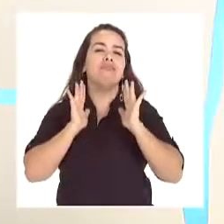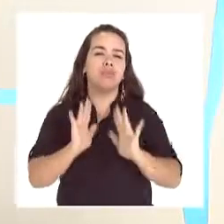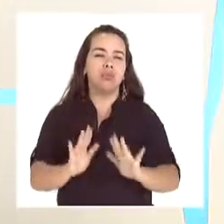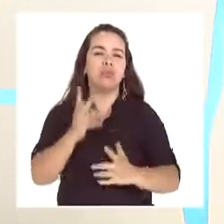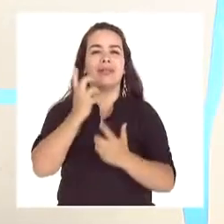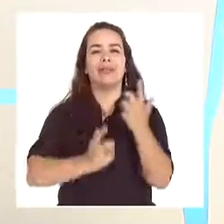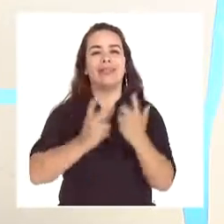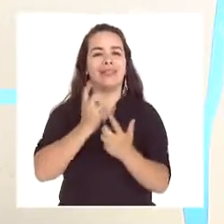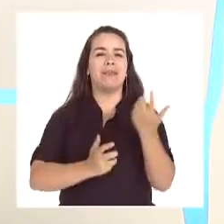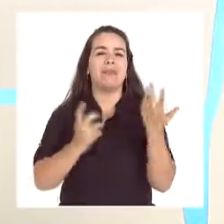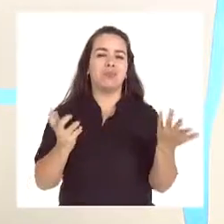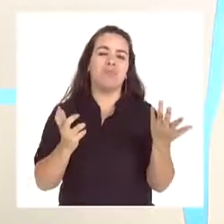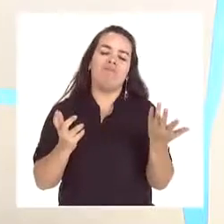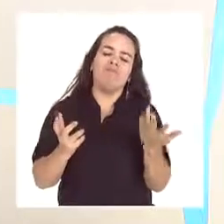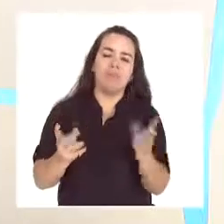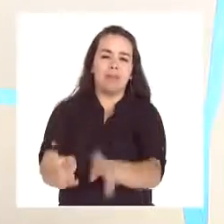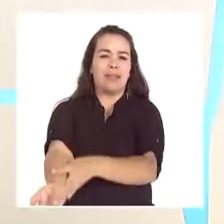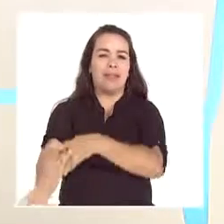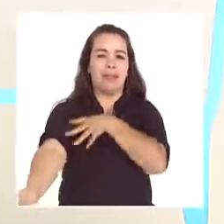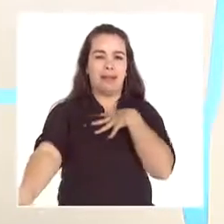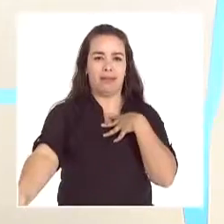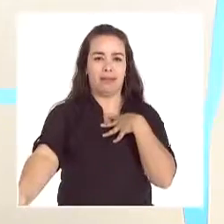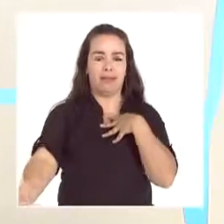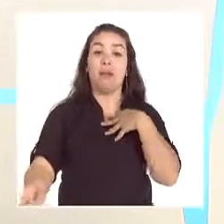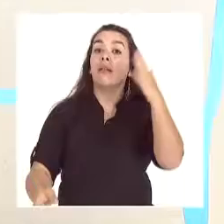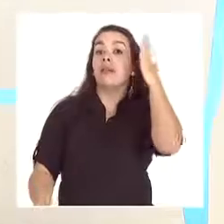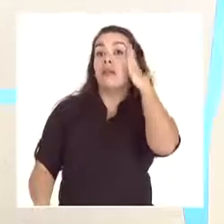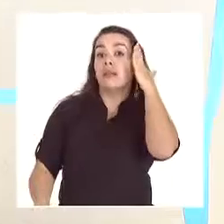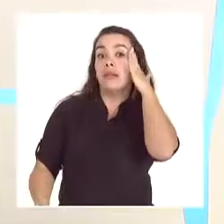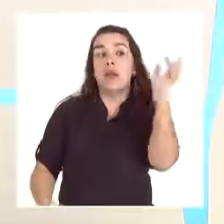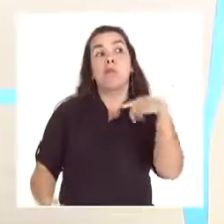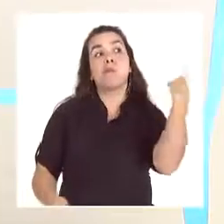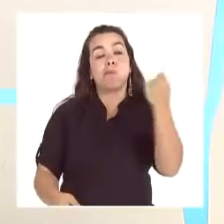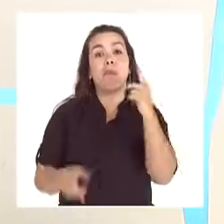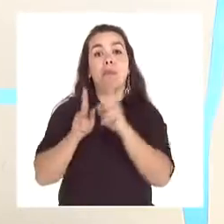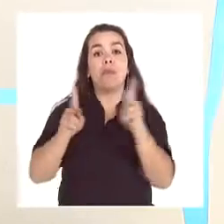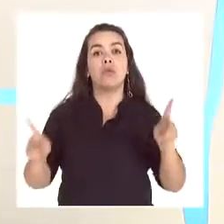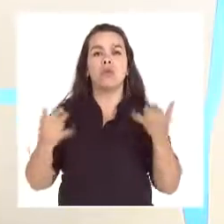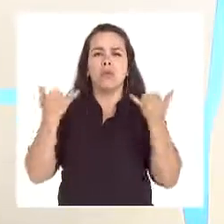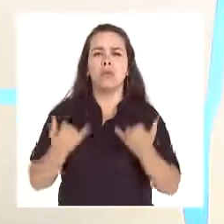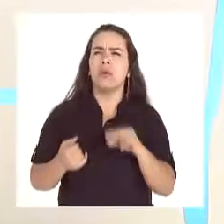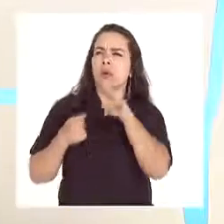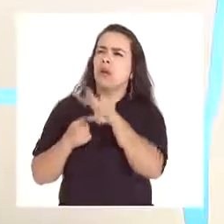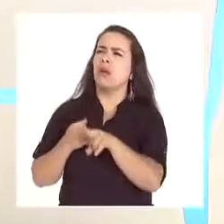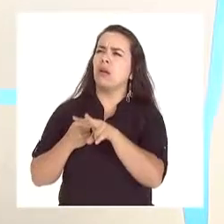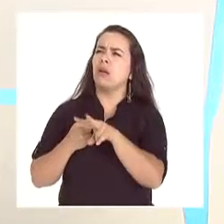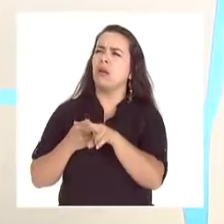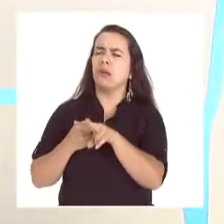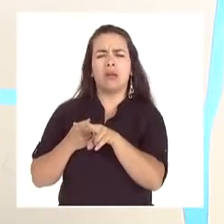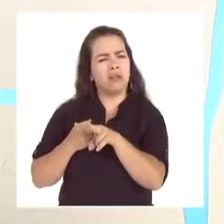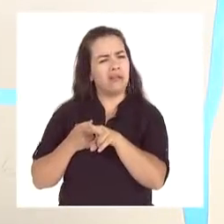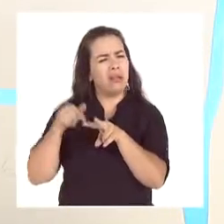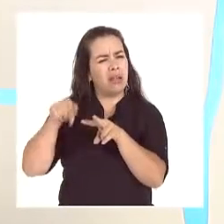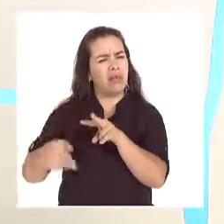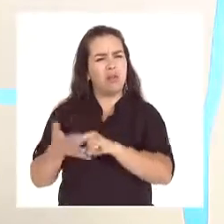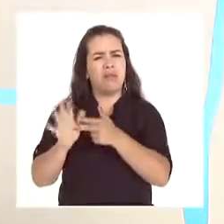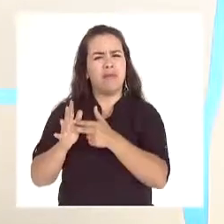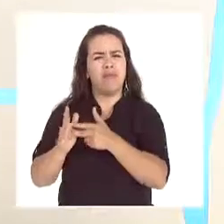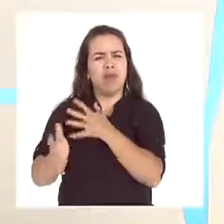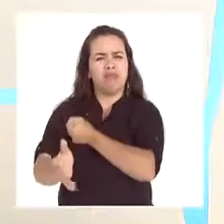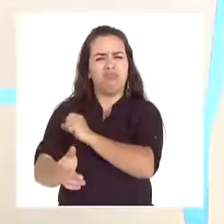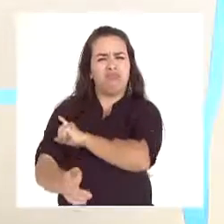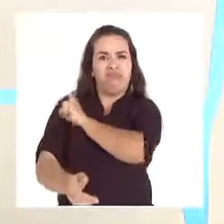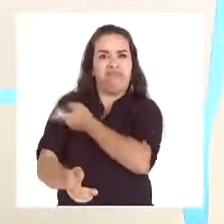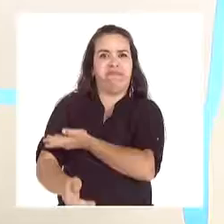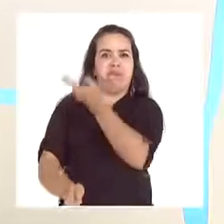del sistema arterial, pero muchos de ustedes podrán estarse preguntando, ¿y esto es hipertensión?